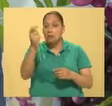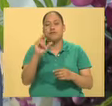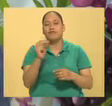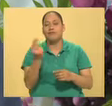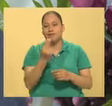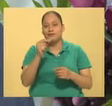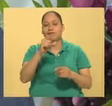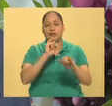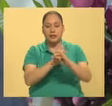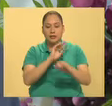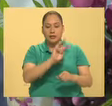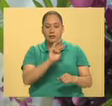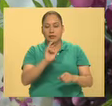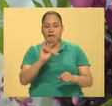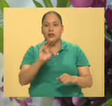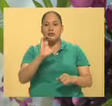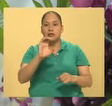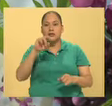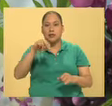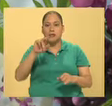página que ya dijimos,